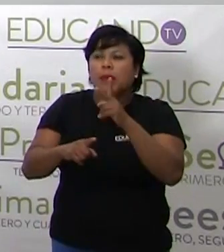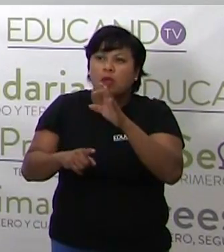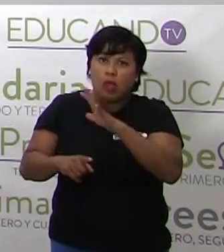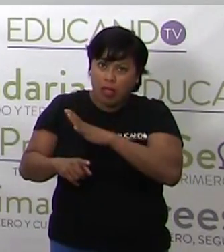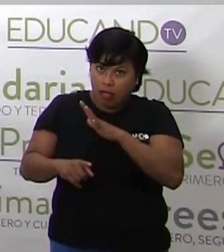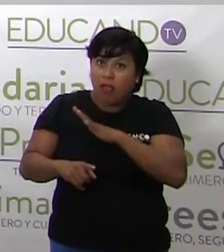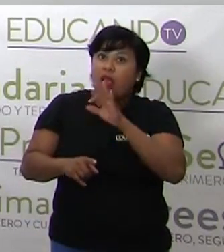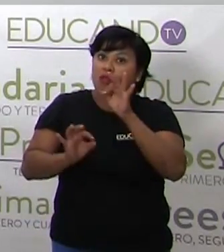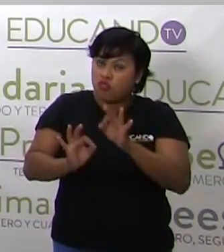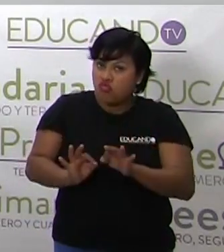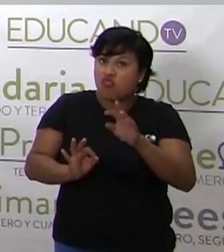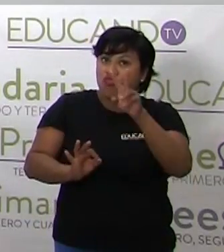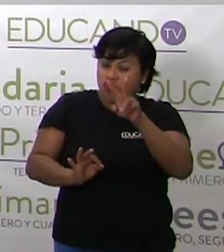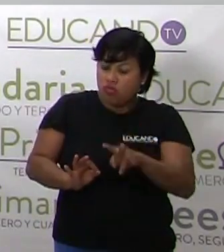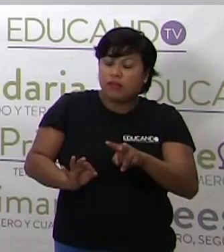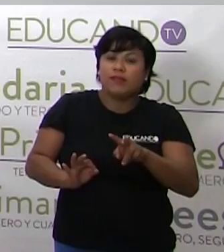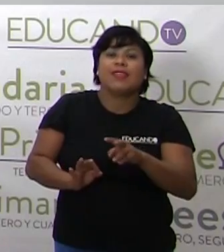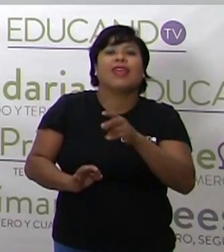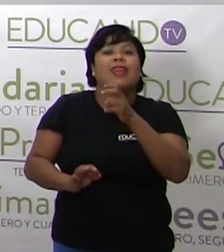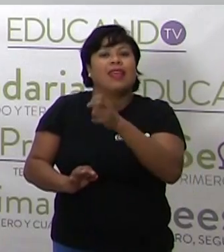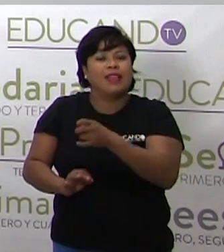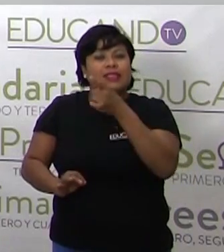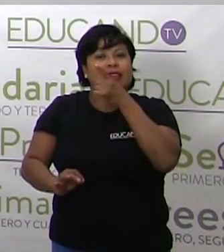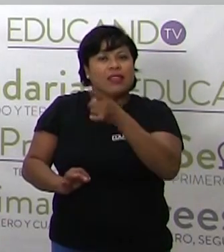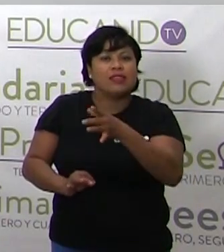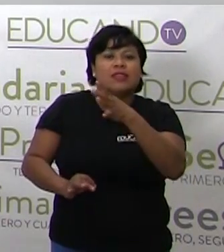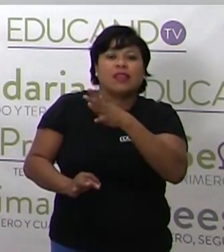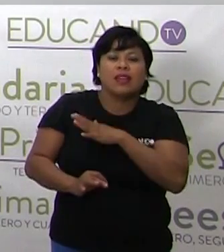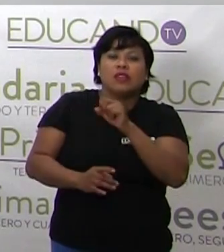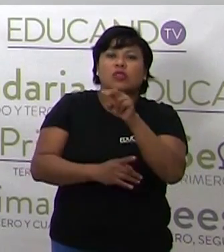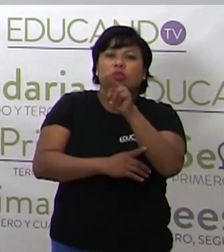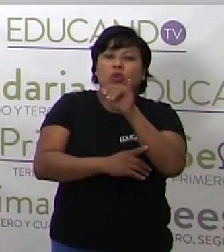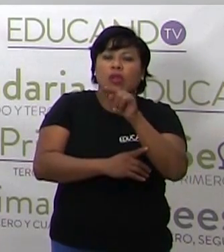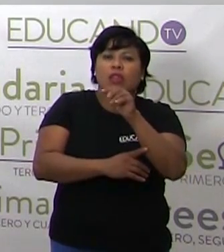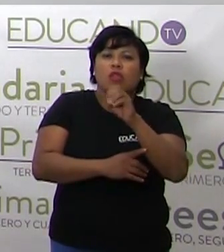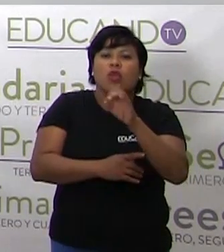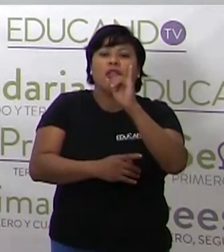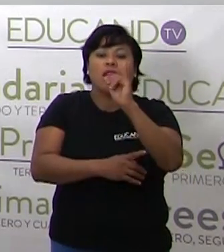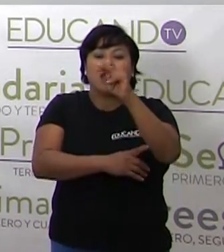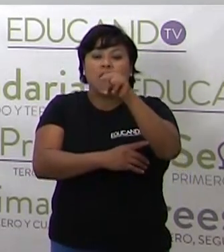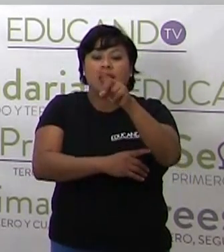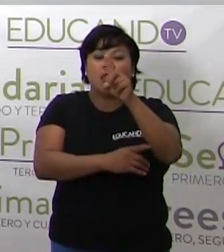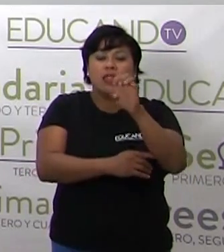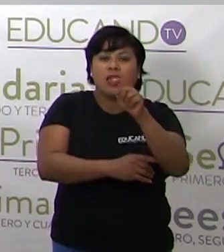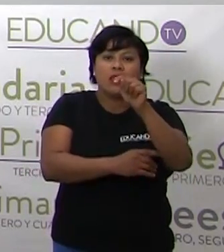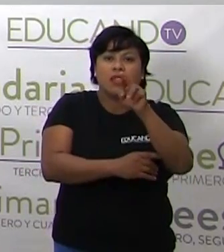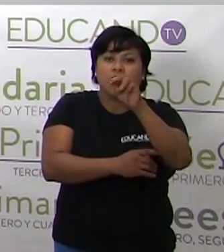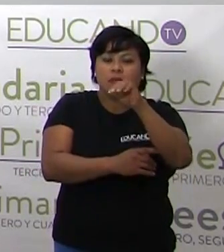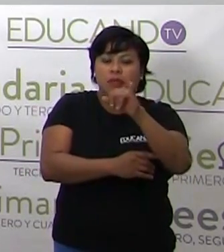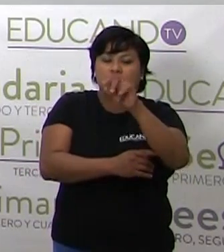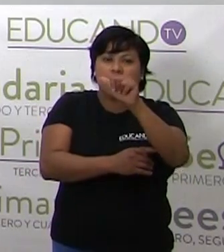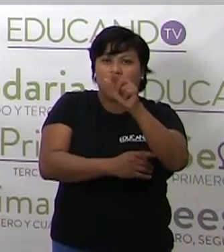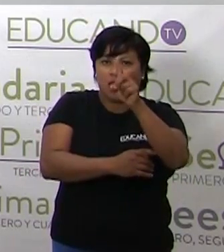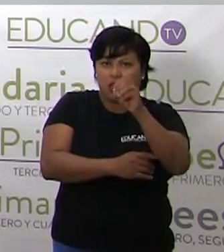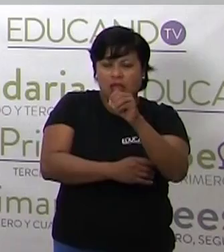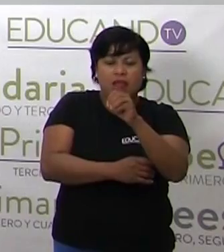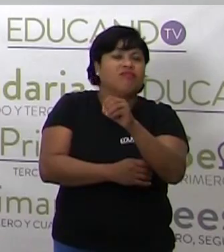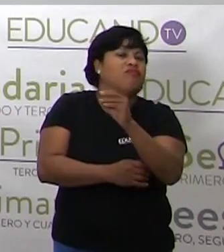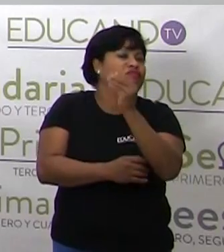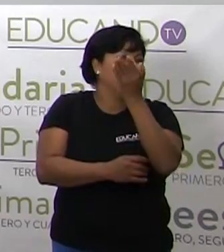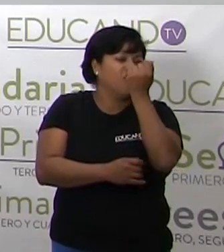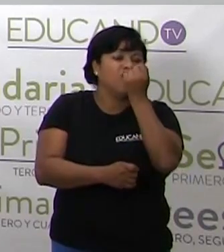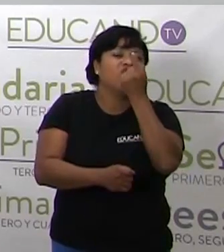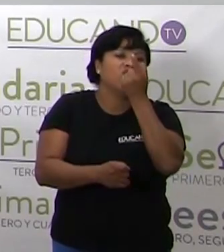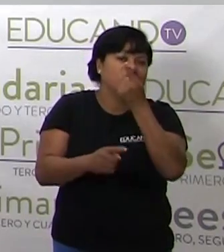un hecho, se dice que está el sujeto de manera indeterminada, o sea, no se sabe quién es,